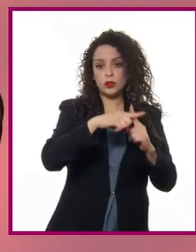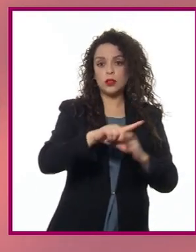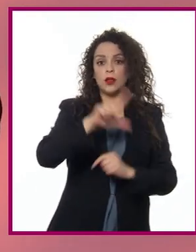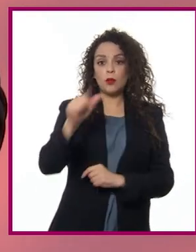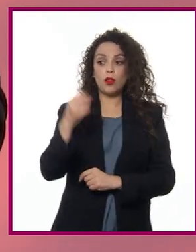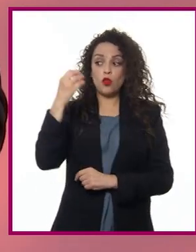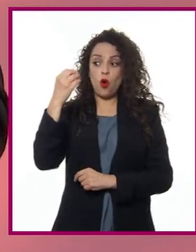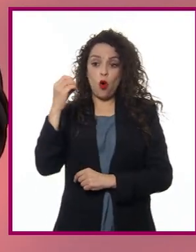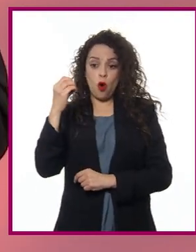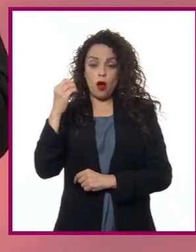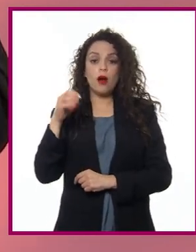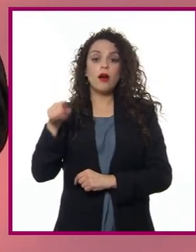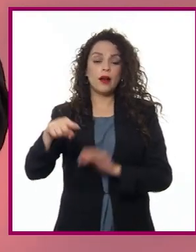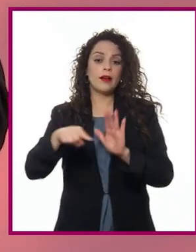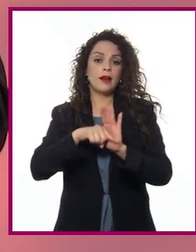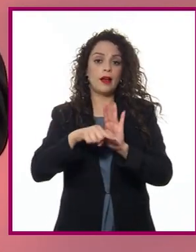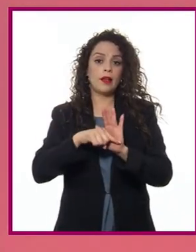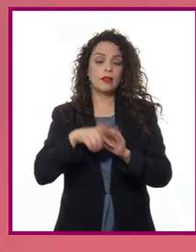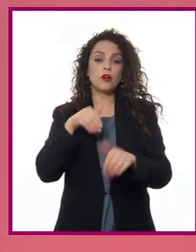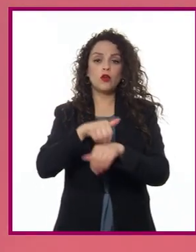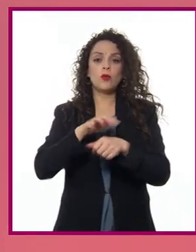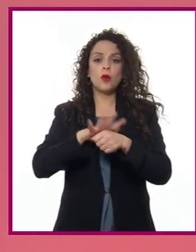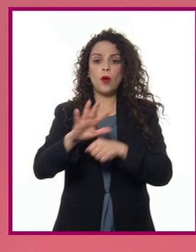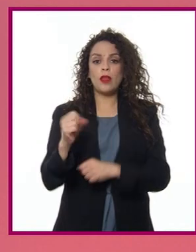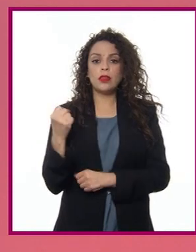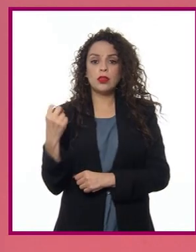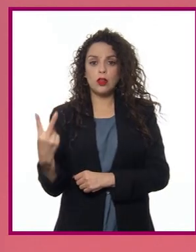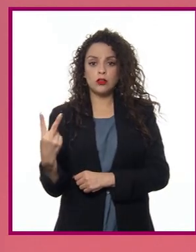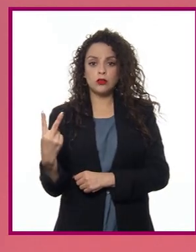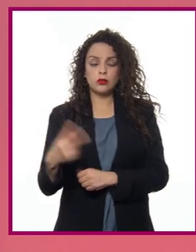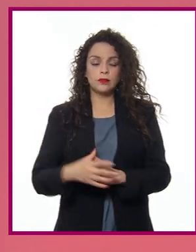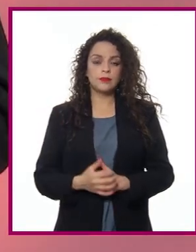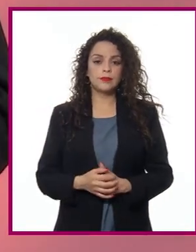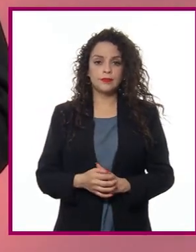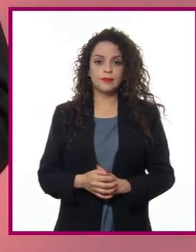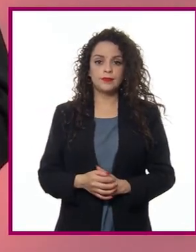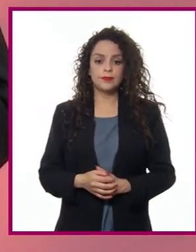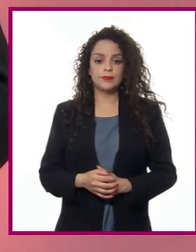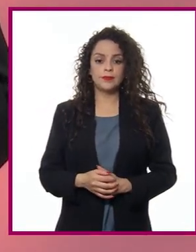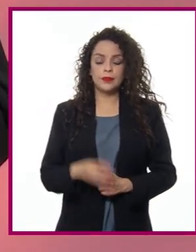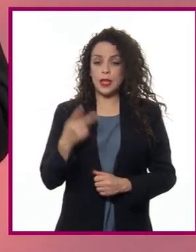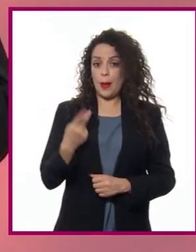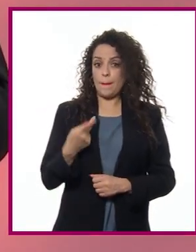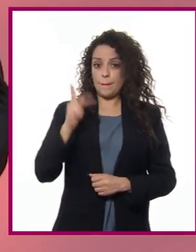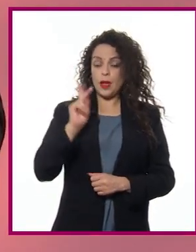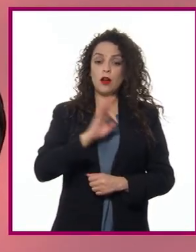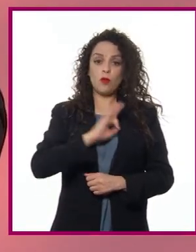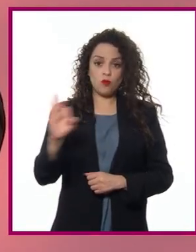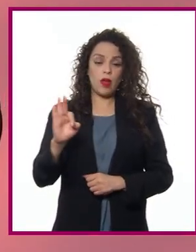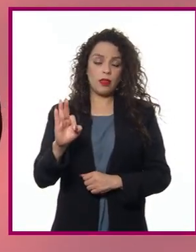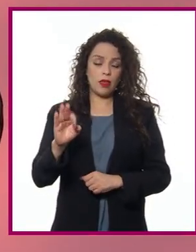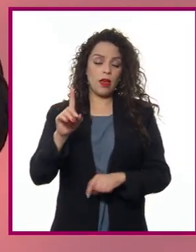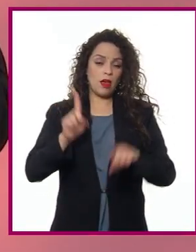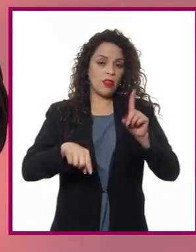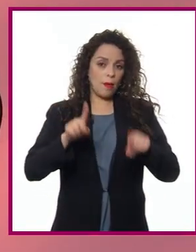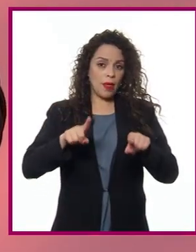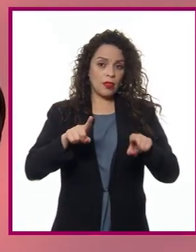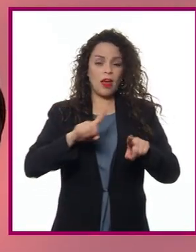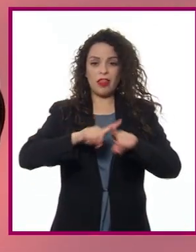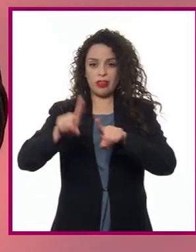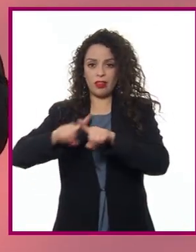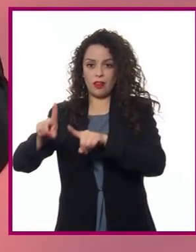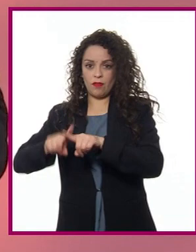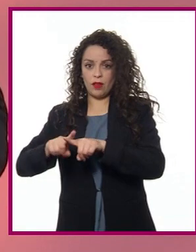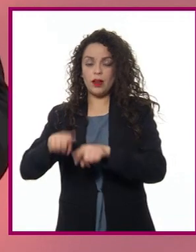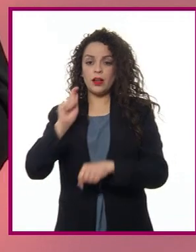oxígeno al tener carga negativa. Su número de oxidación es de menos 2. Sin embargo, puede variar dependiendo de los compuestos que forme